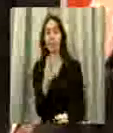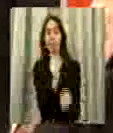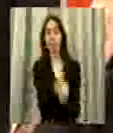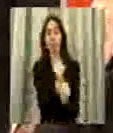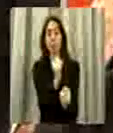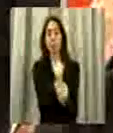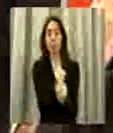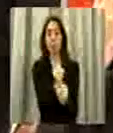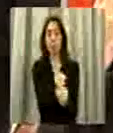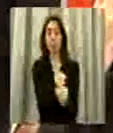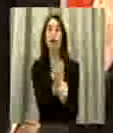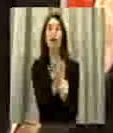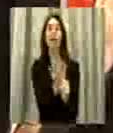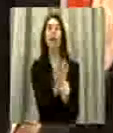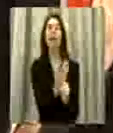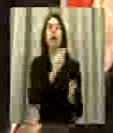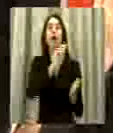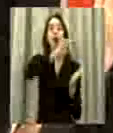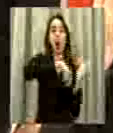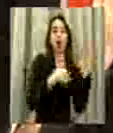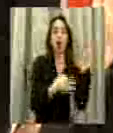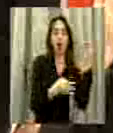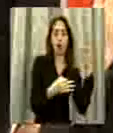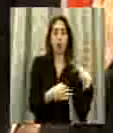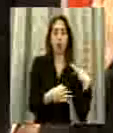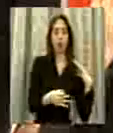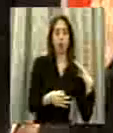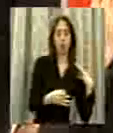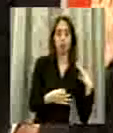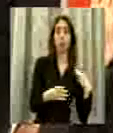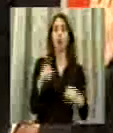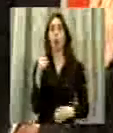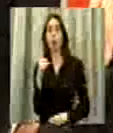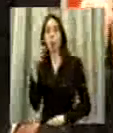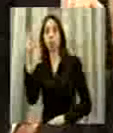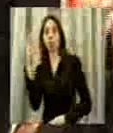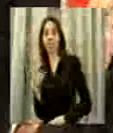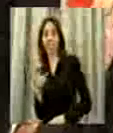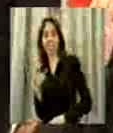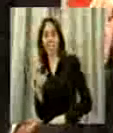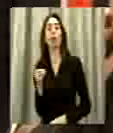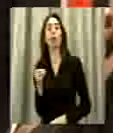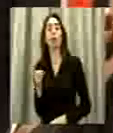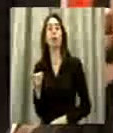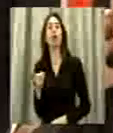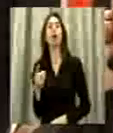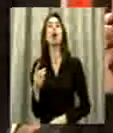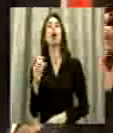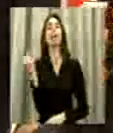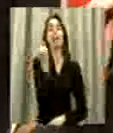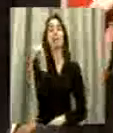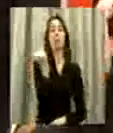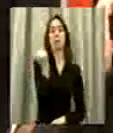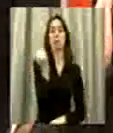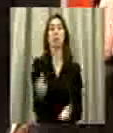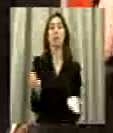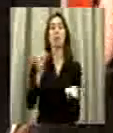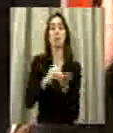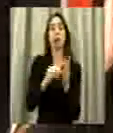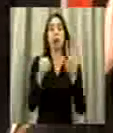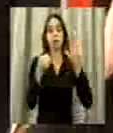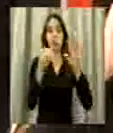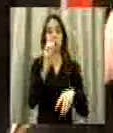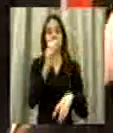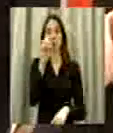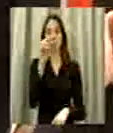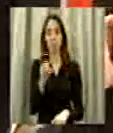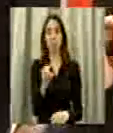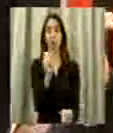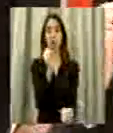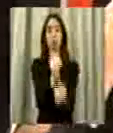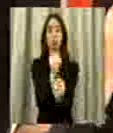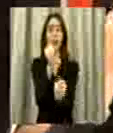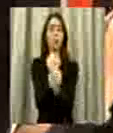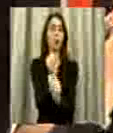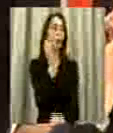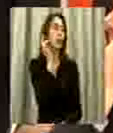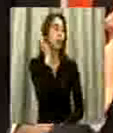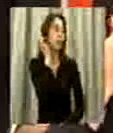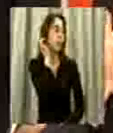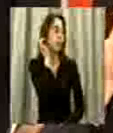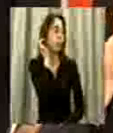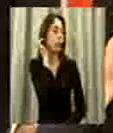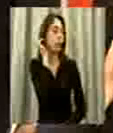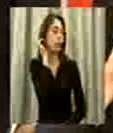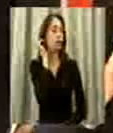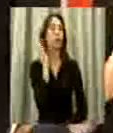son dependientes, un tercio independientes. Y más un 60% de los empleos de mujeres,